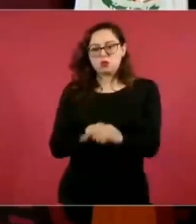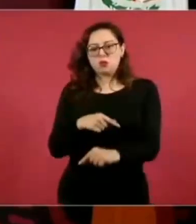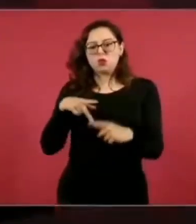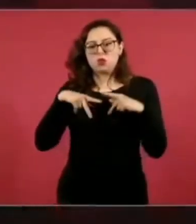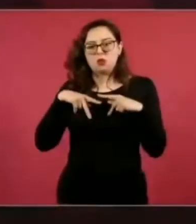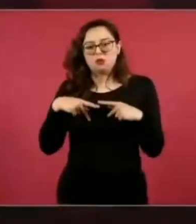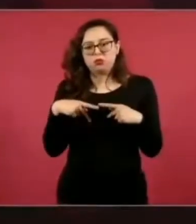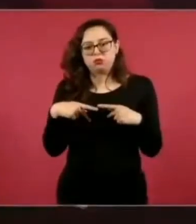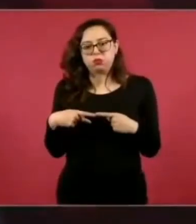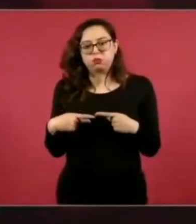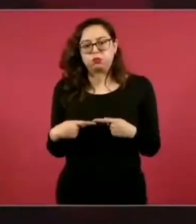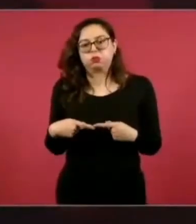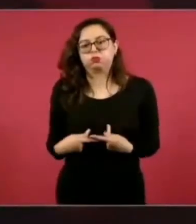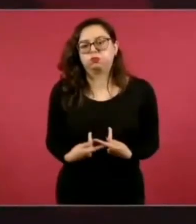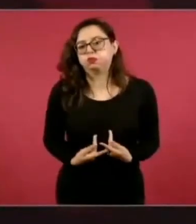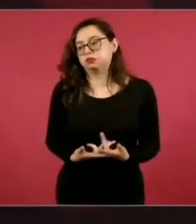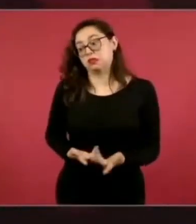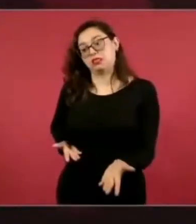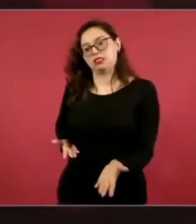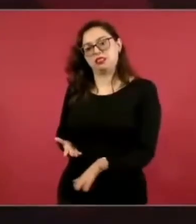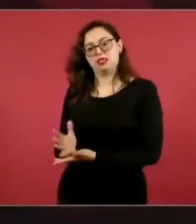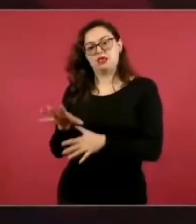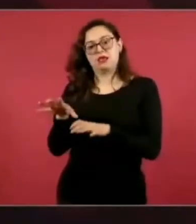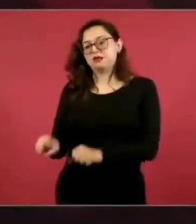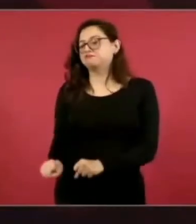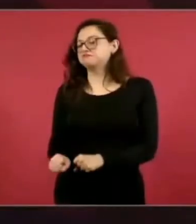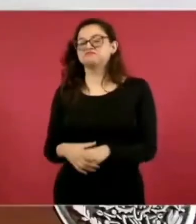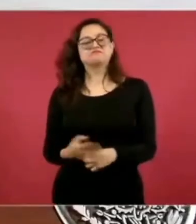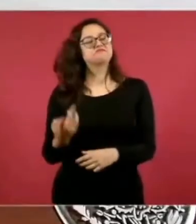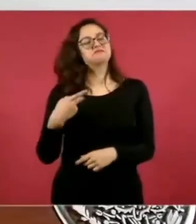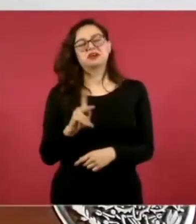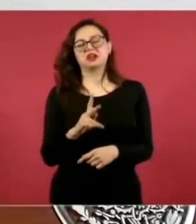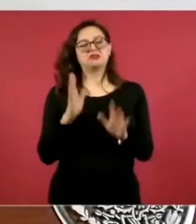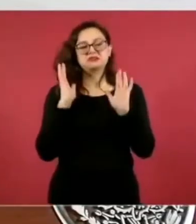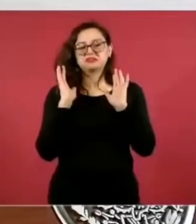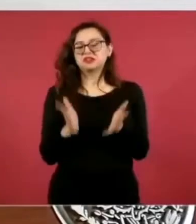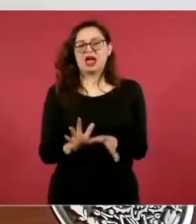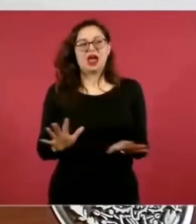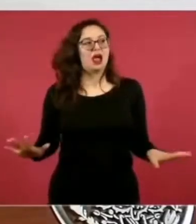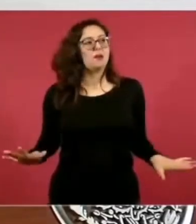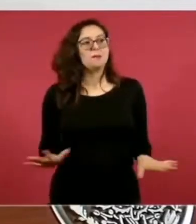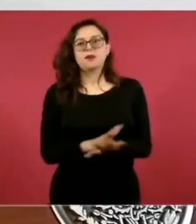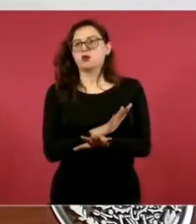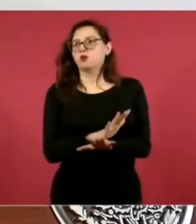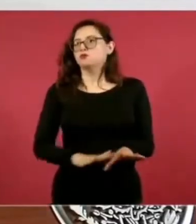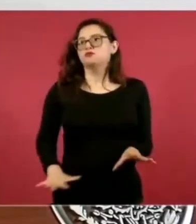pero ya se dieron los cambios y